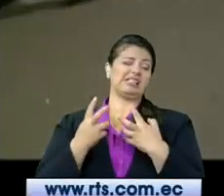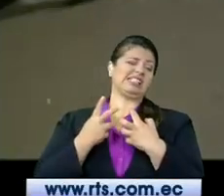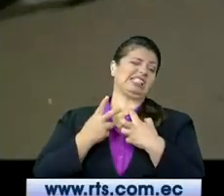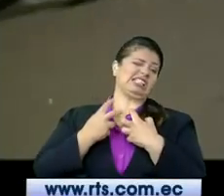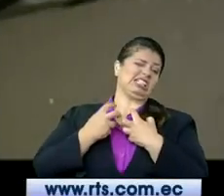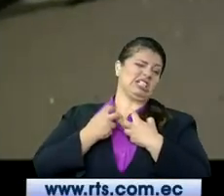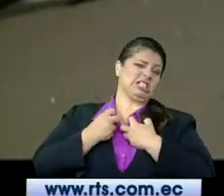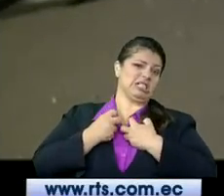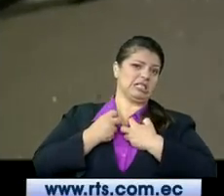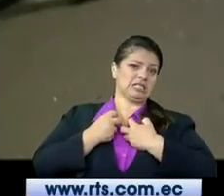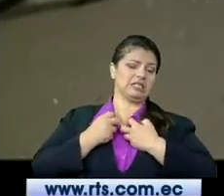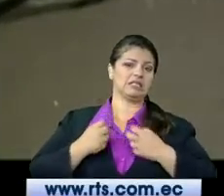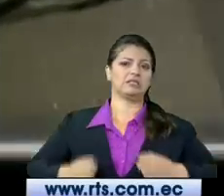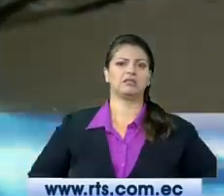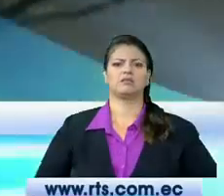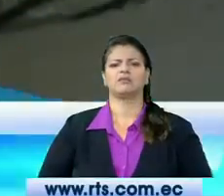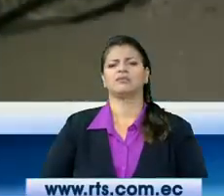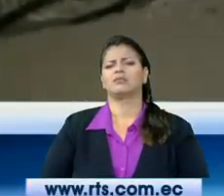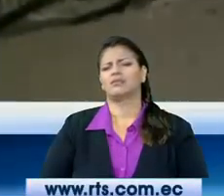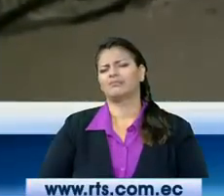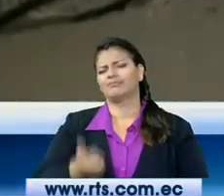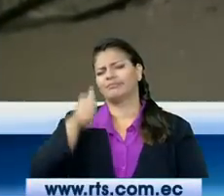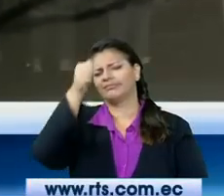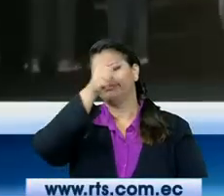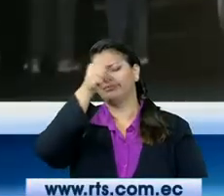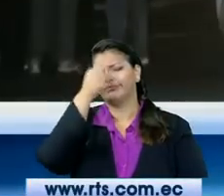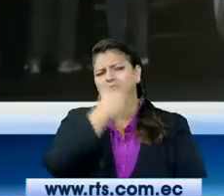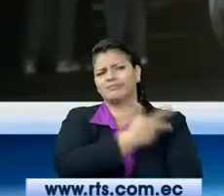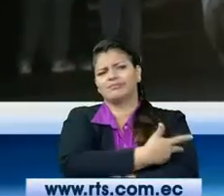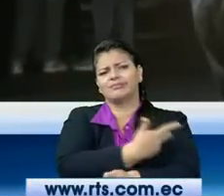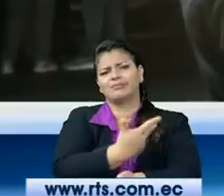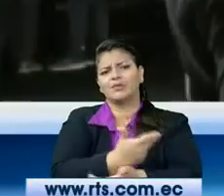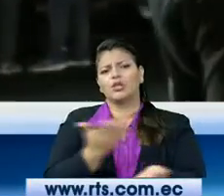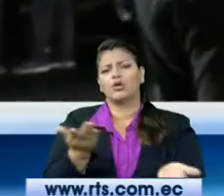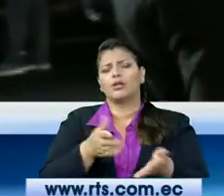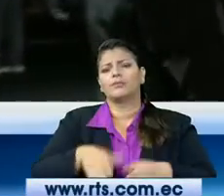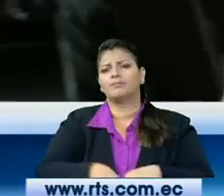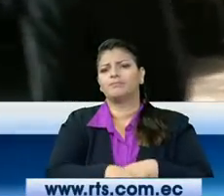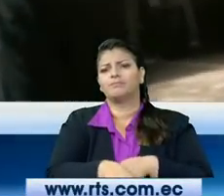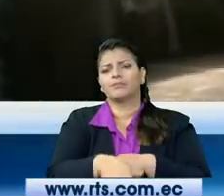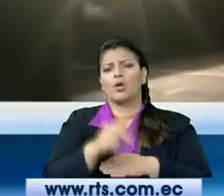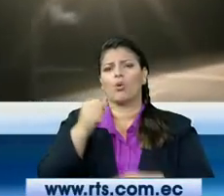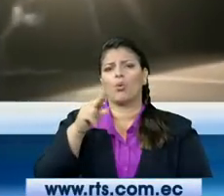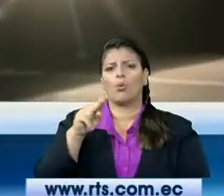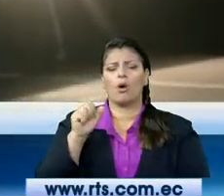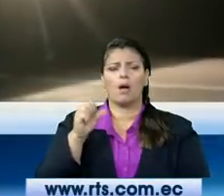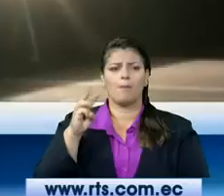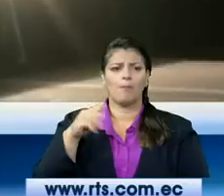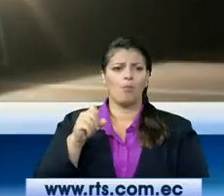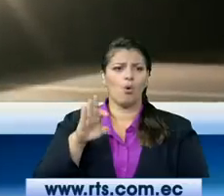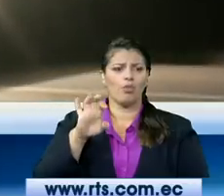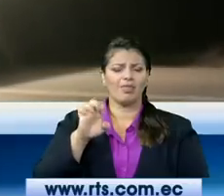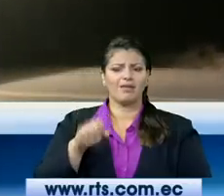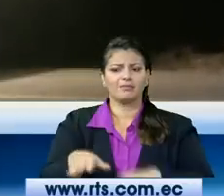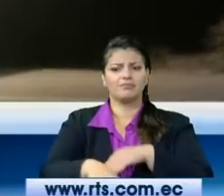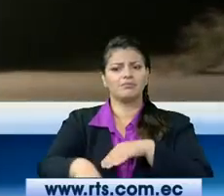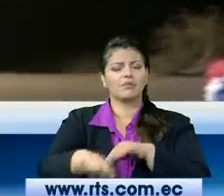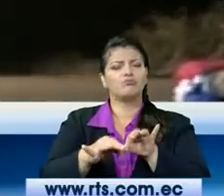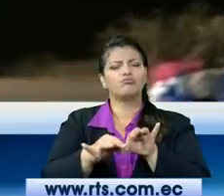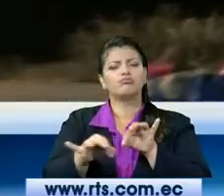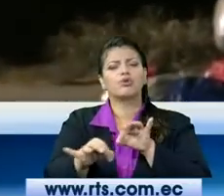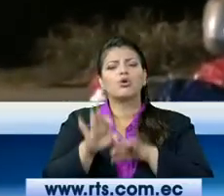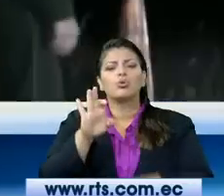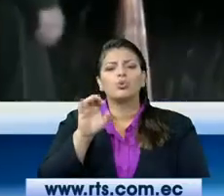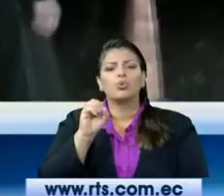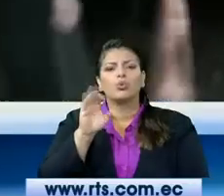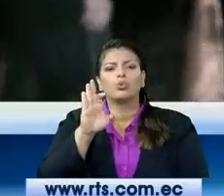La muerte no descansó este pasado domingo en Chimborazo. A la altura de Totorías, en Guamote, un choque frontal dejó como saldo 6 personas